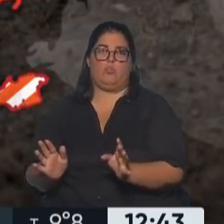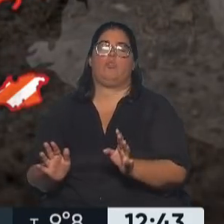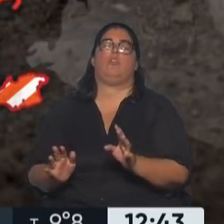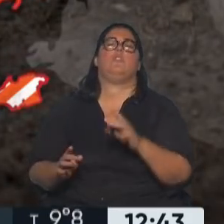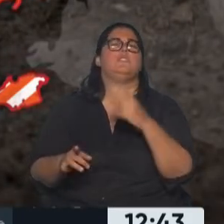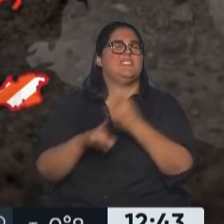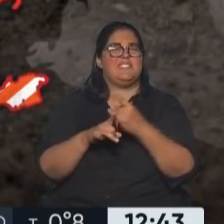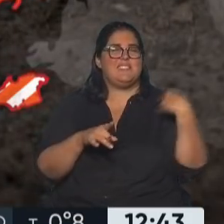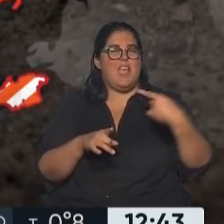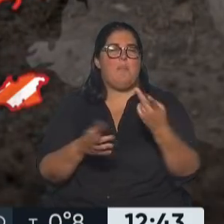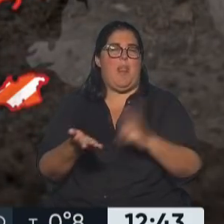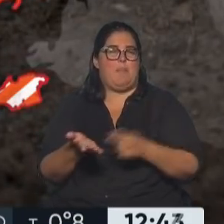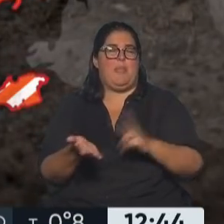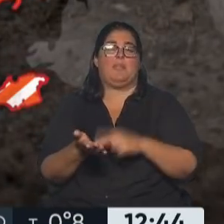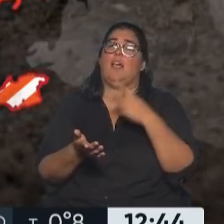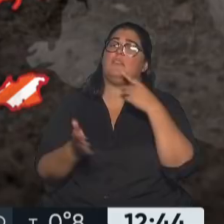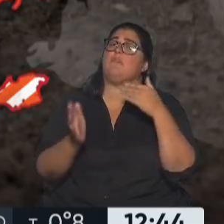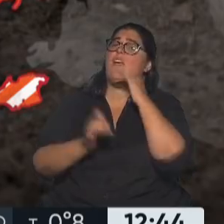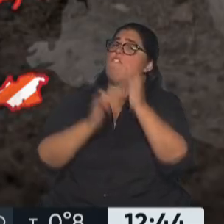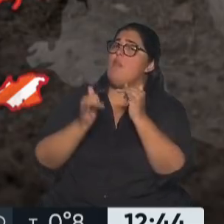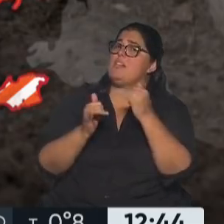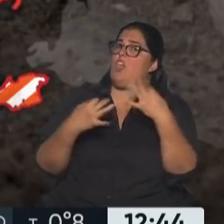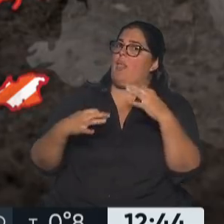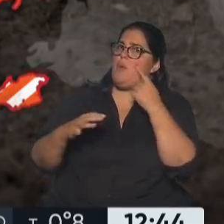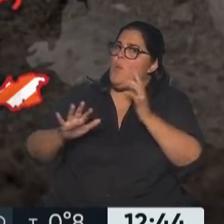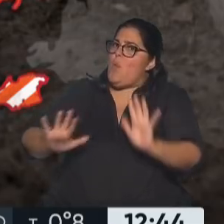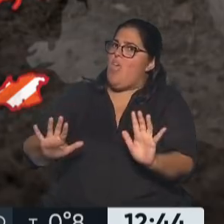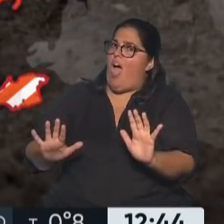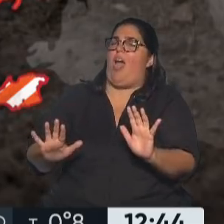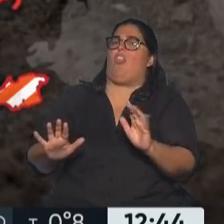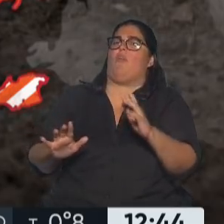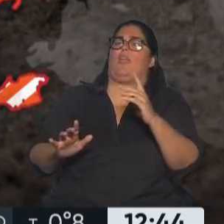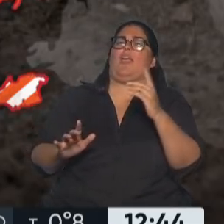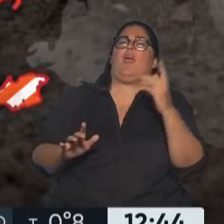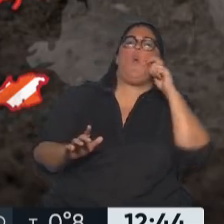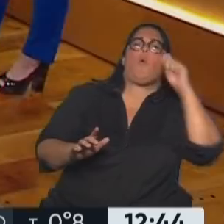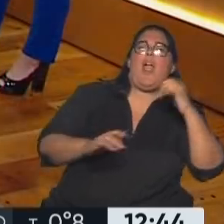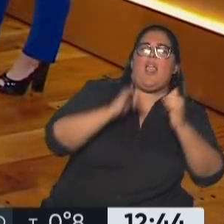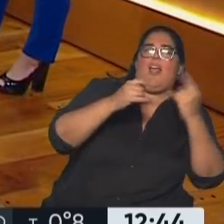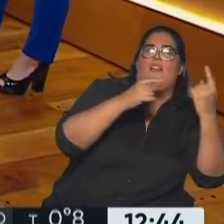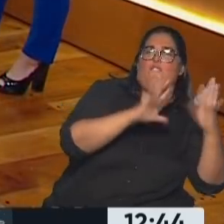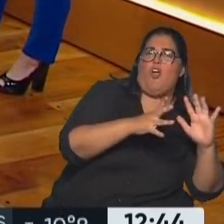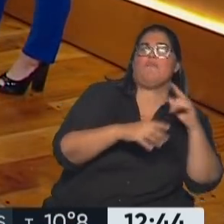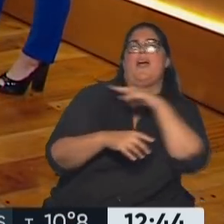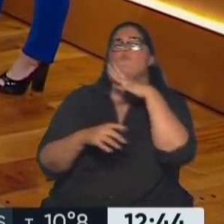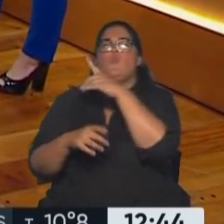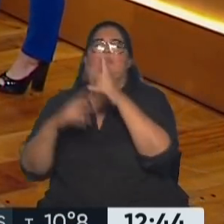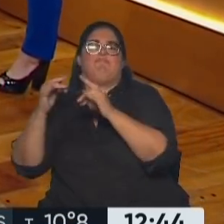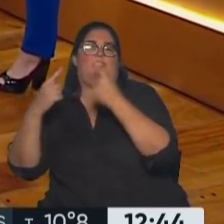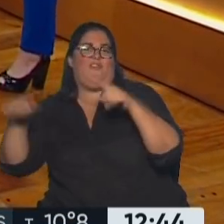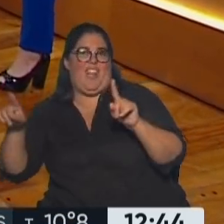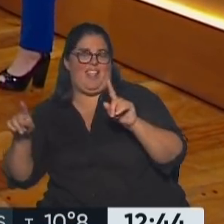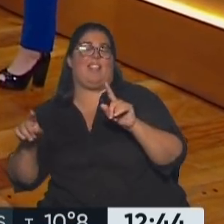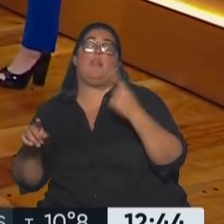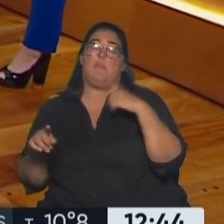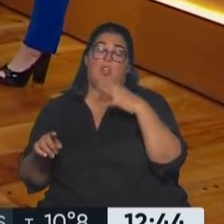siempre muchas cosas que hay que tomar con pinzas, informaciones que, bueno, por supuesto son completamente distintas de un lado y del otro, pero sí hubo algún